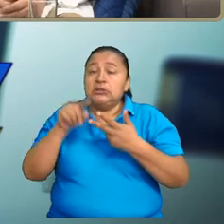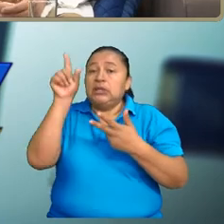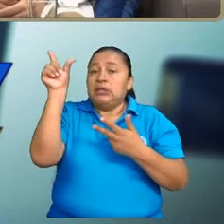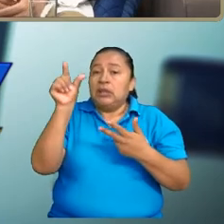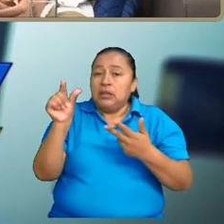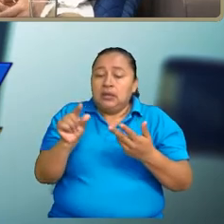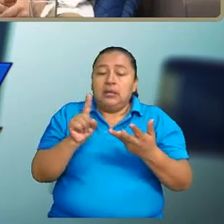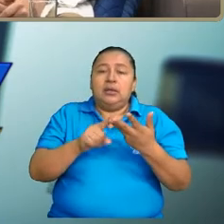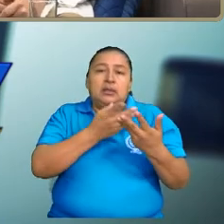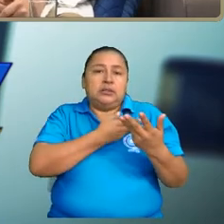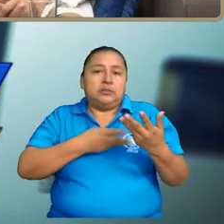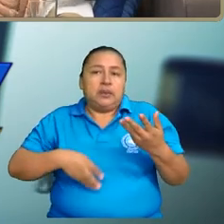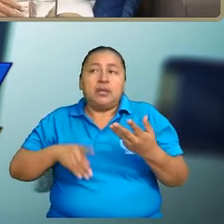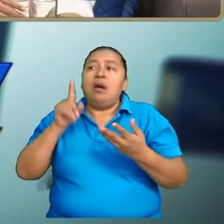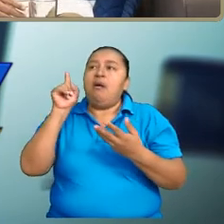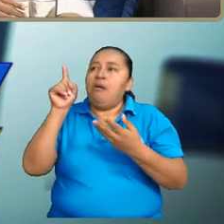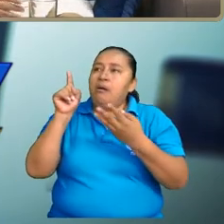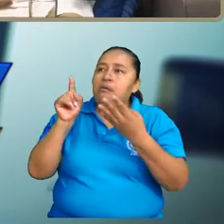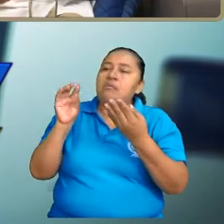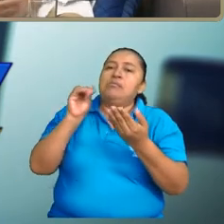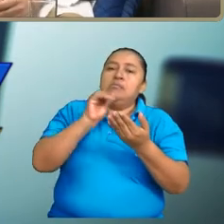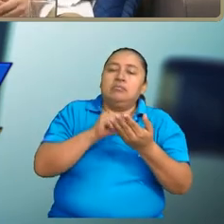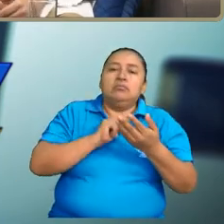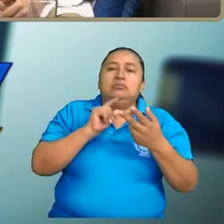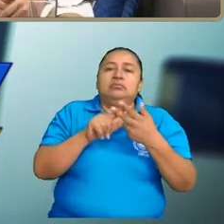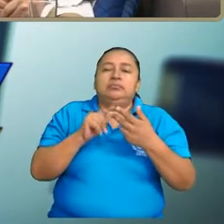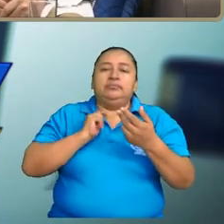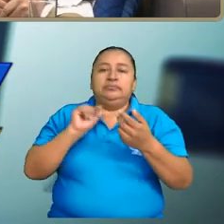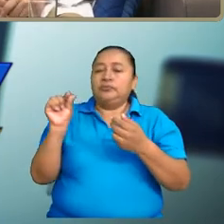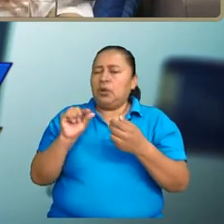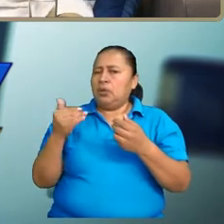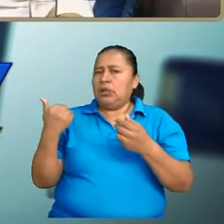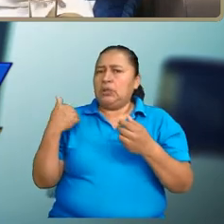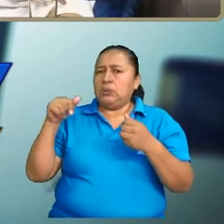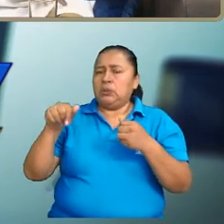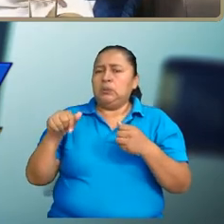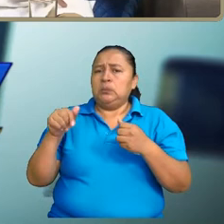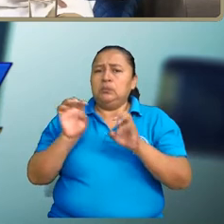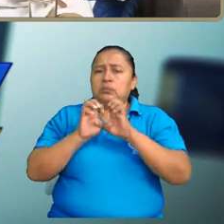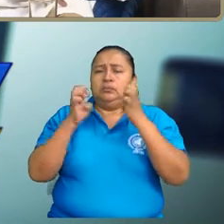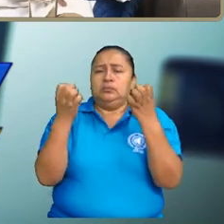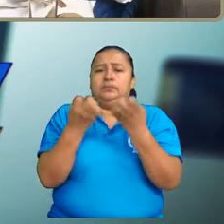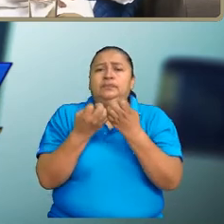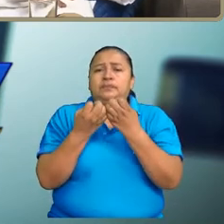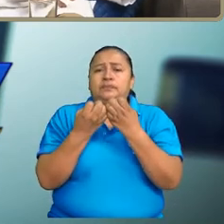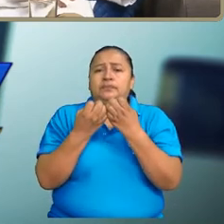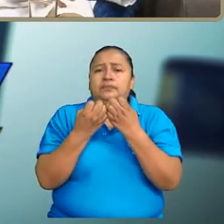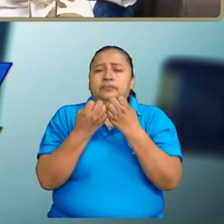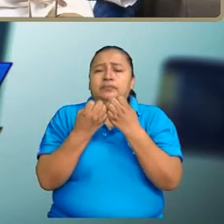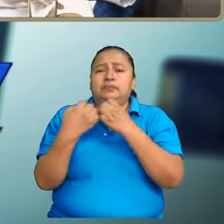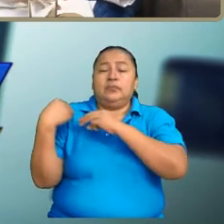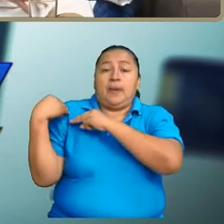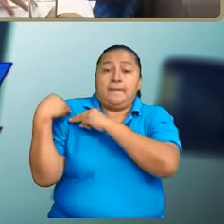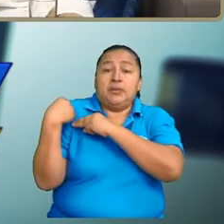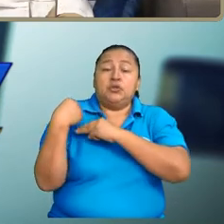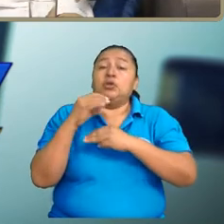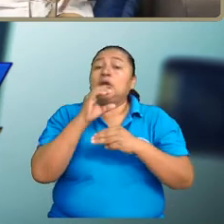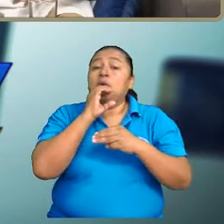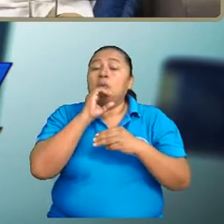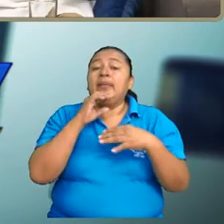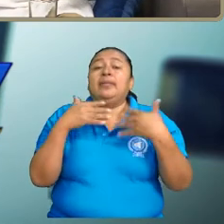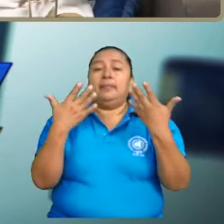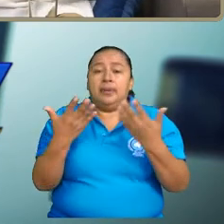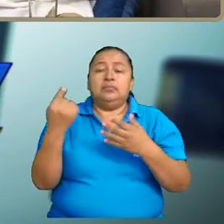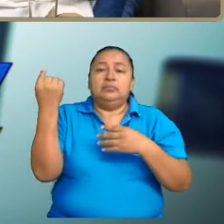en España, ¿verdad? Hasta la reciente reunión también que tuvimos un equipo de la misión cubana con los